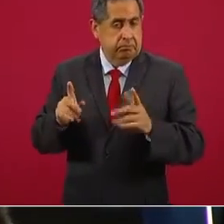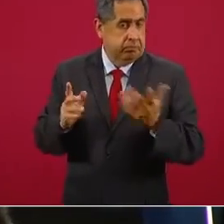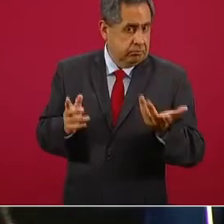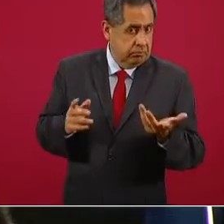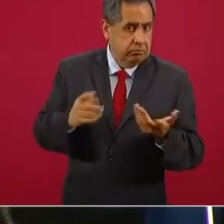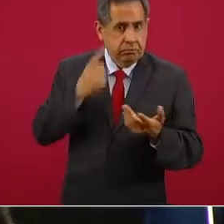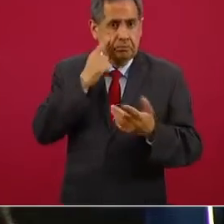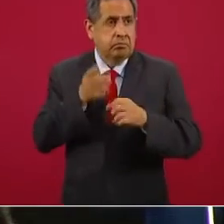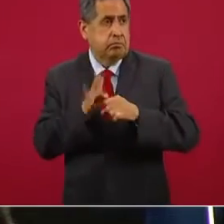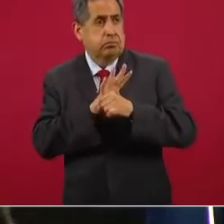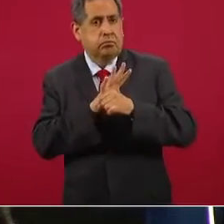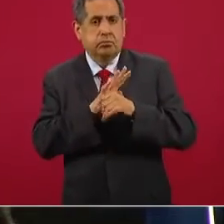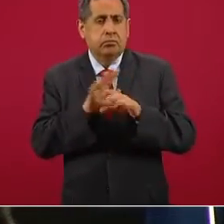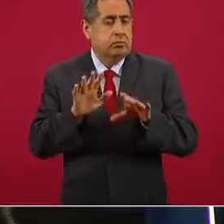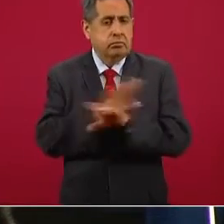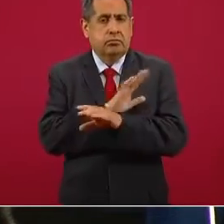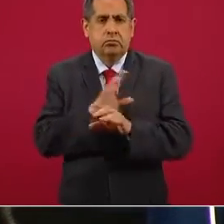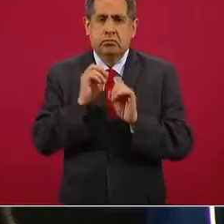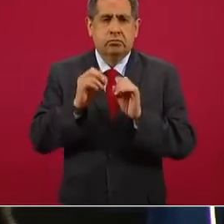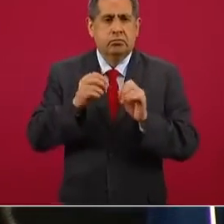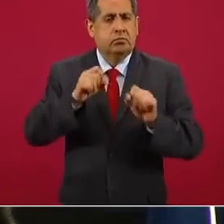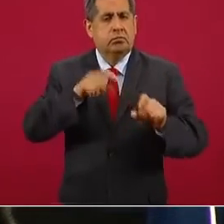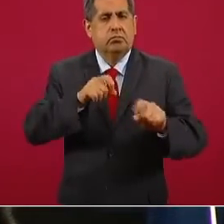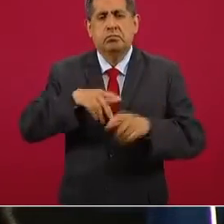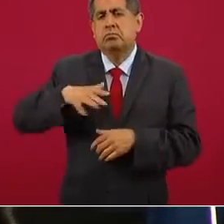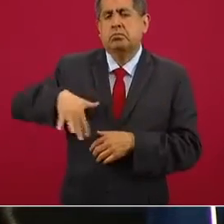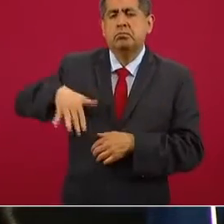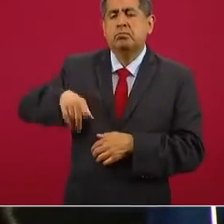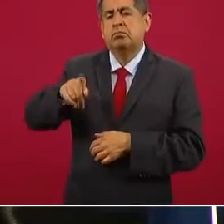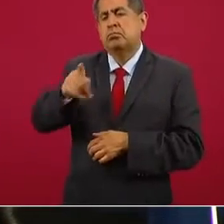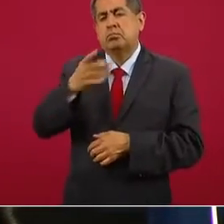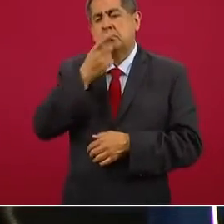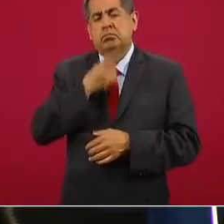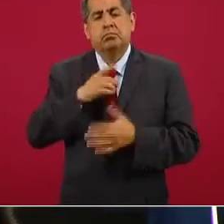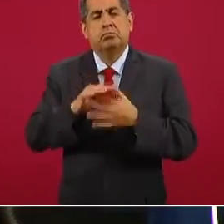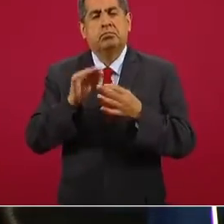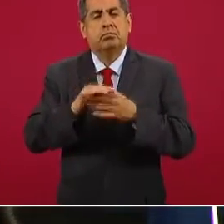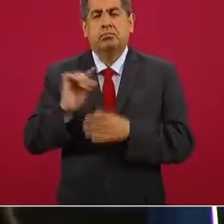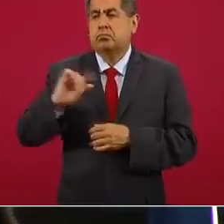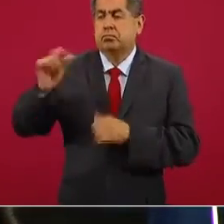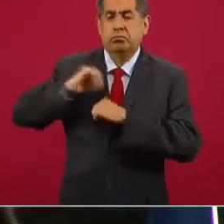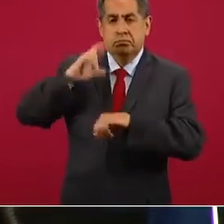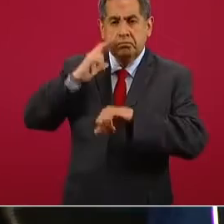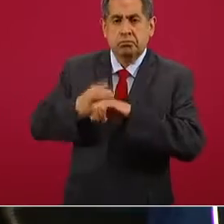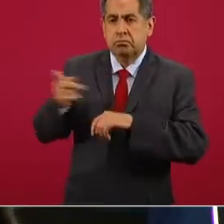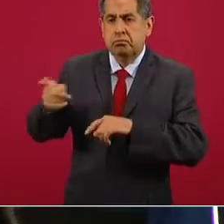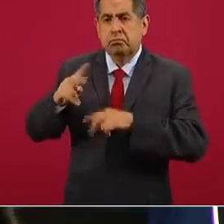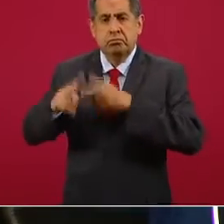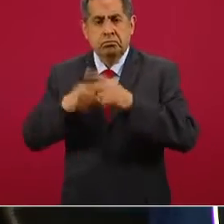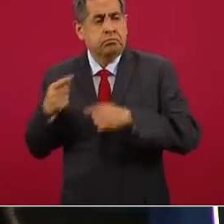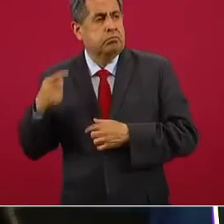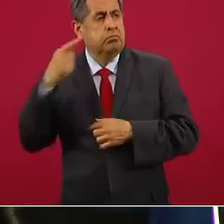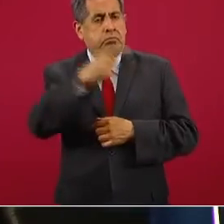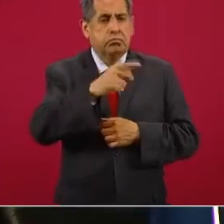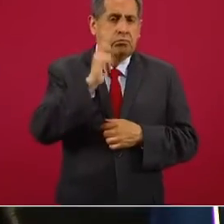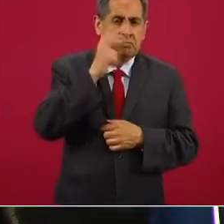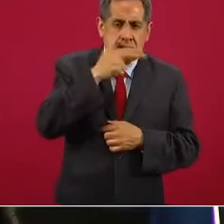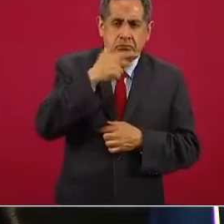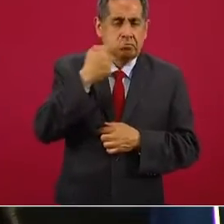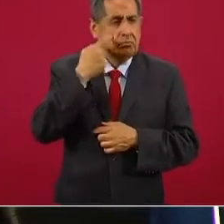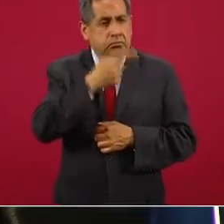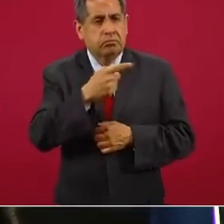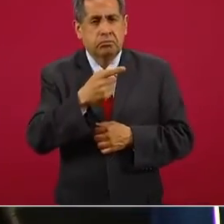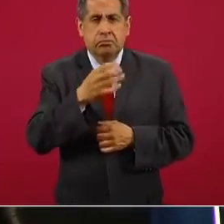la pandemia de COVID-19. Hace unos instantes decía que las autoridades sanitarias van a ir a Chihuahua y hay una disponibilidad